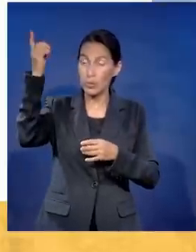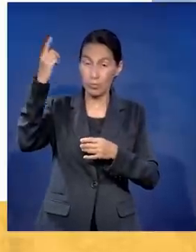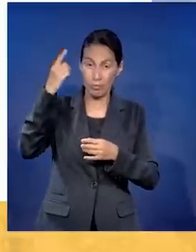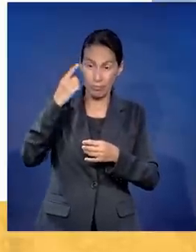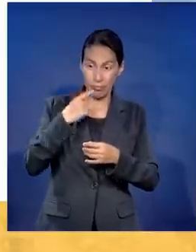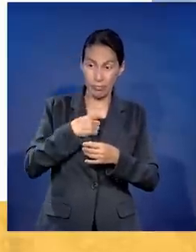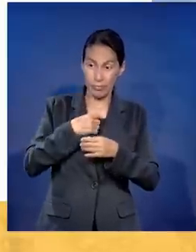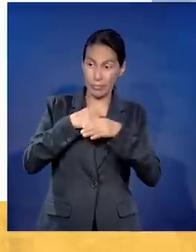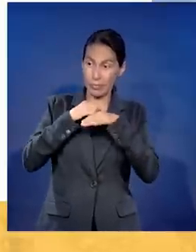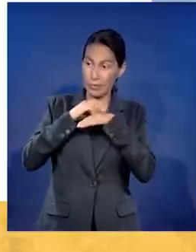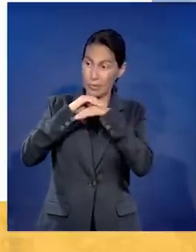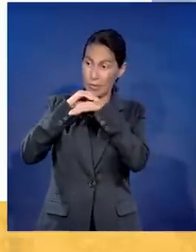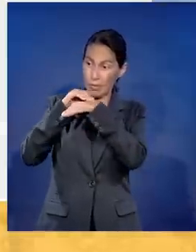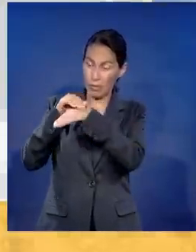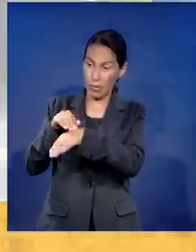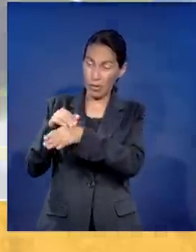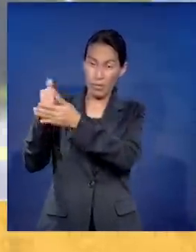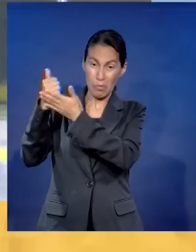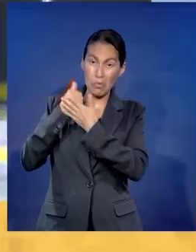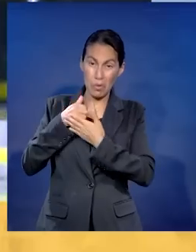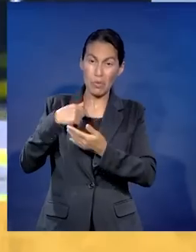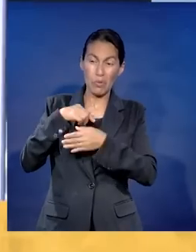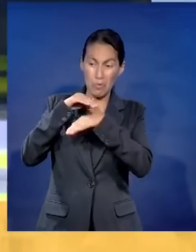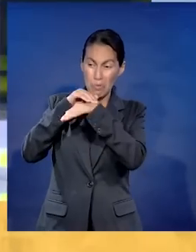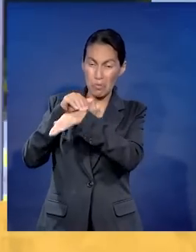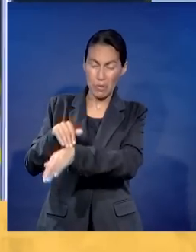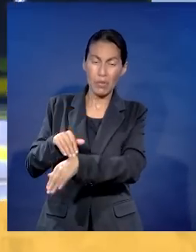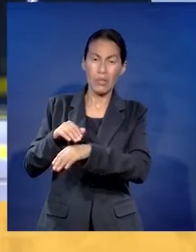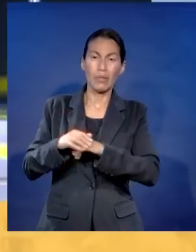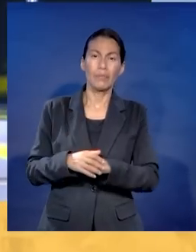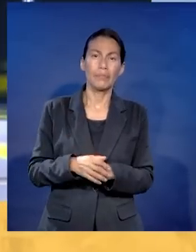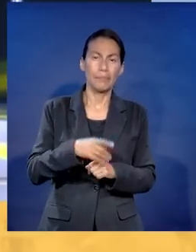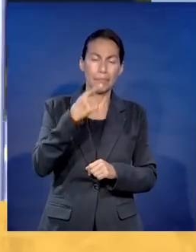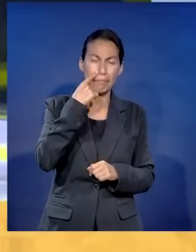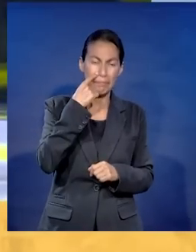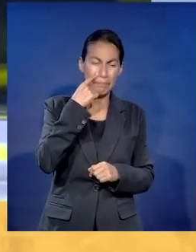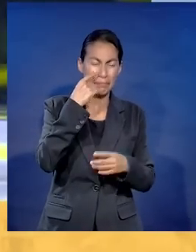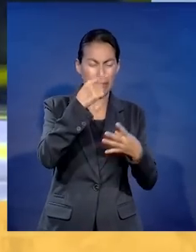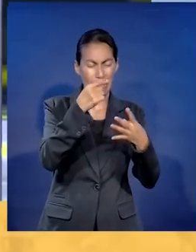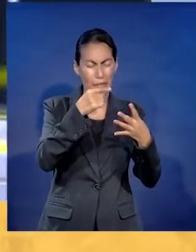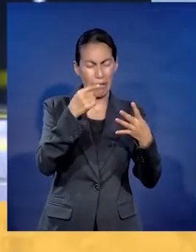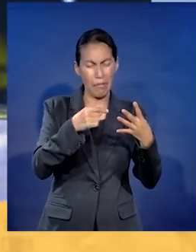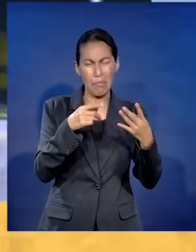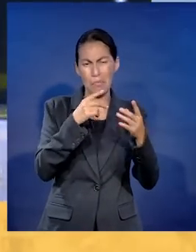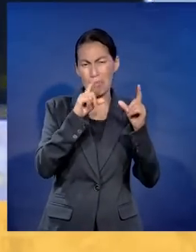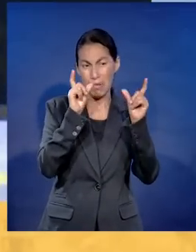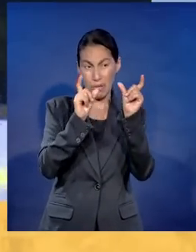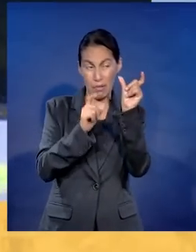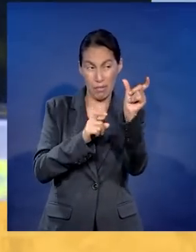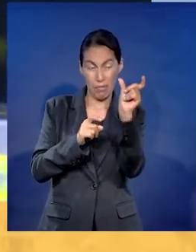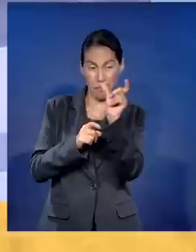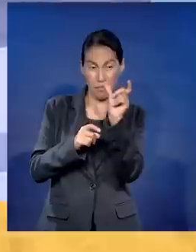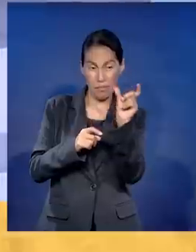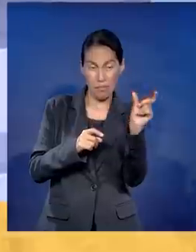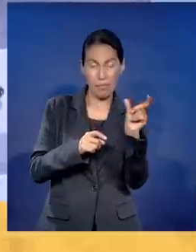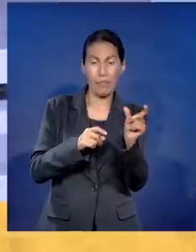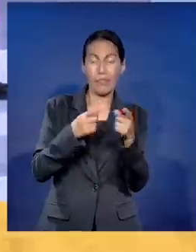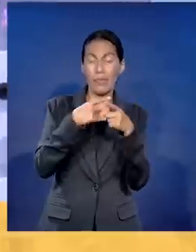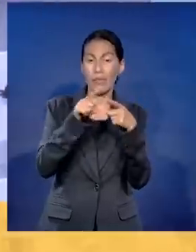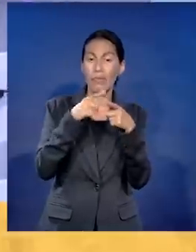a la obediencia de Cristo si usted puede notar hay algunas palabras clave milicia argumentos conocimiento